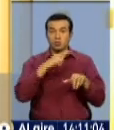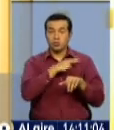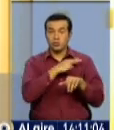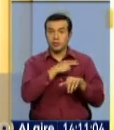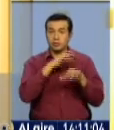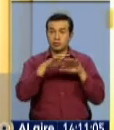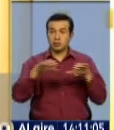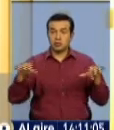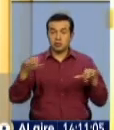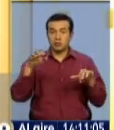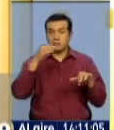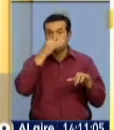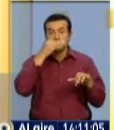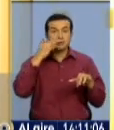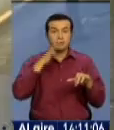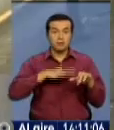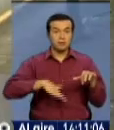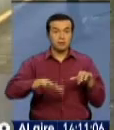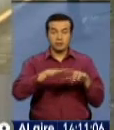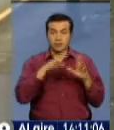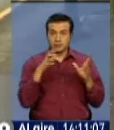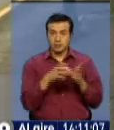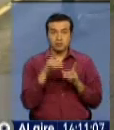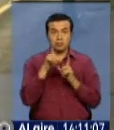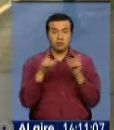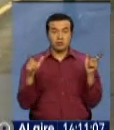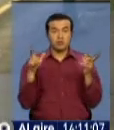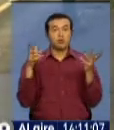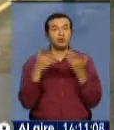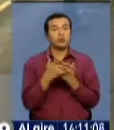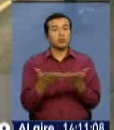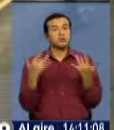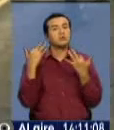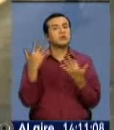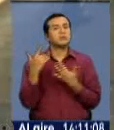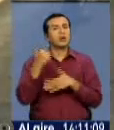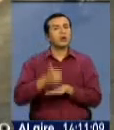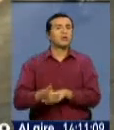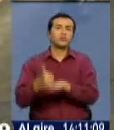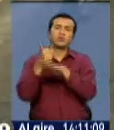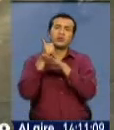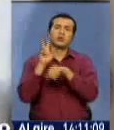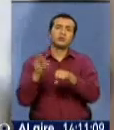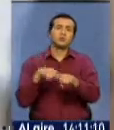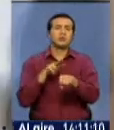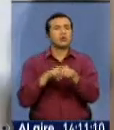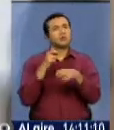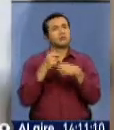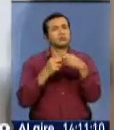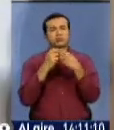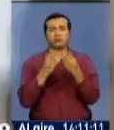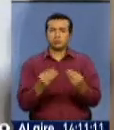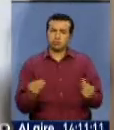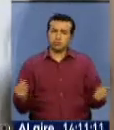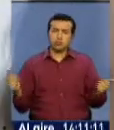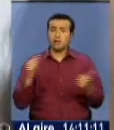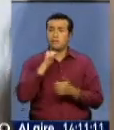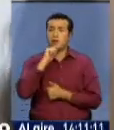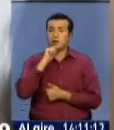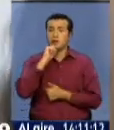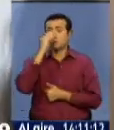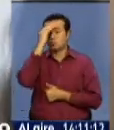Universidad Amazónica en Pachacusa. Ciudadanos de esta provincia esperan que autoridades nacionales den solución definitiva a la falta de